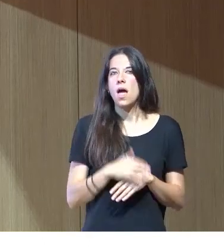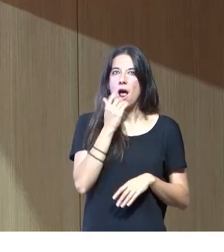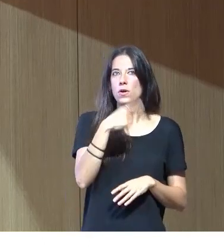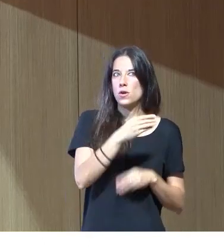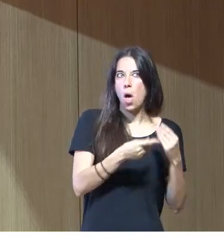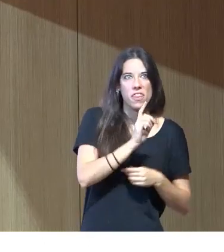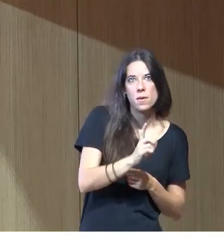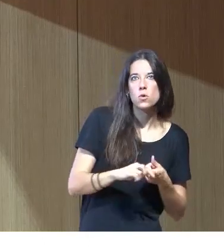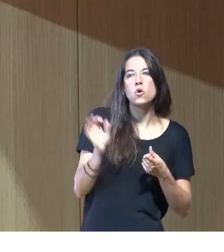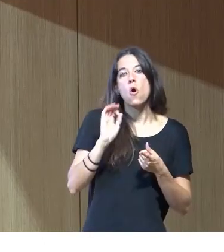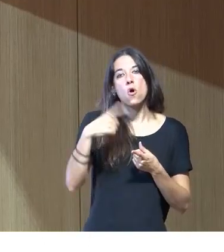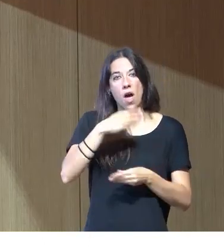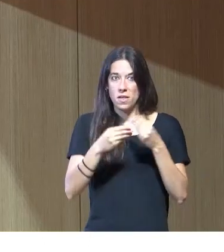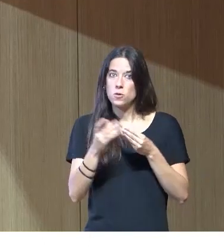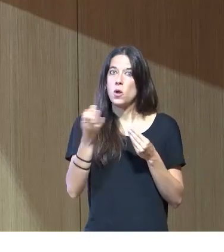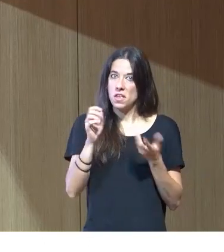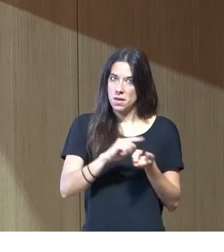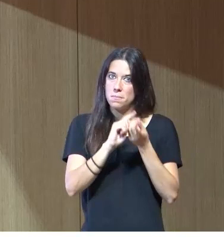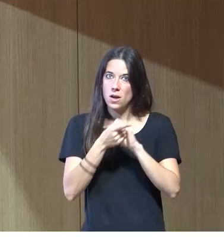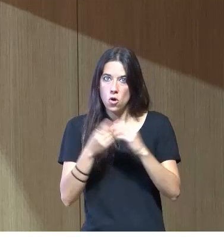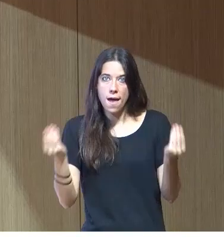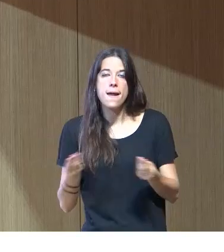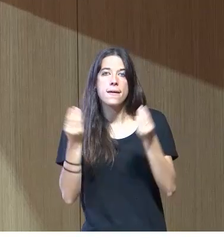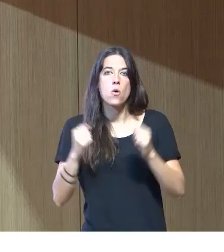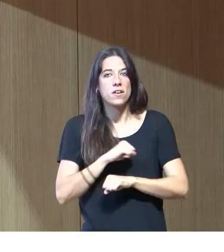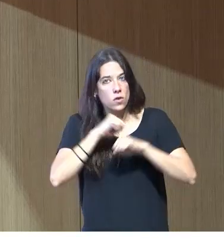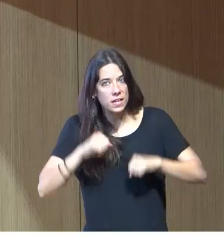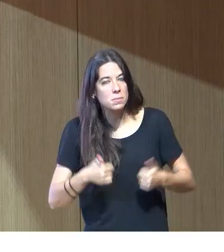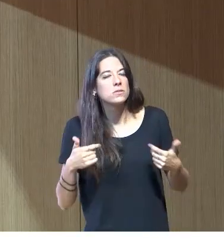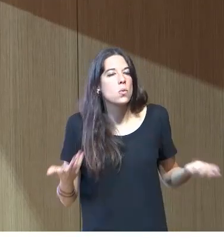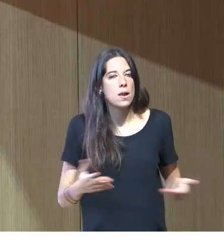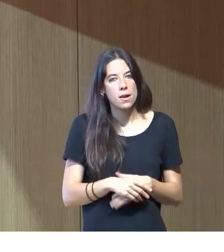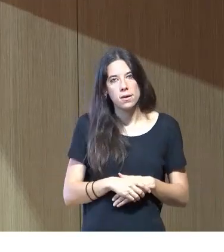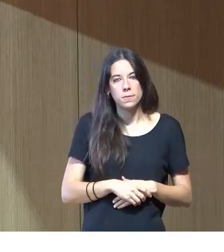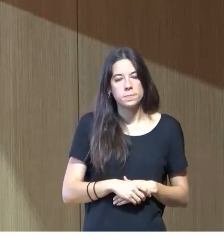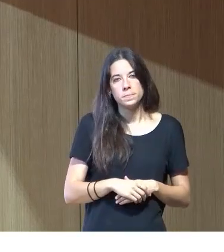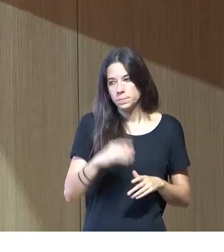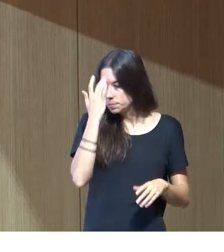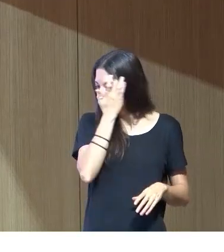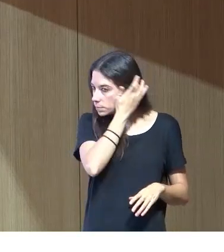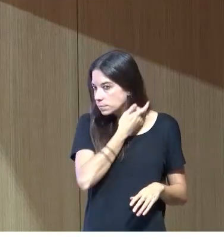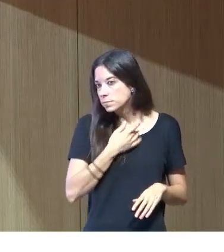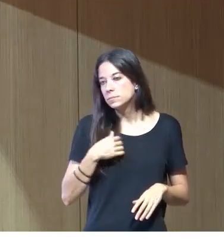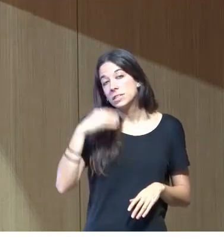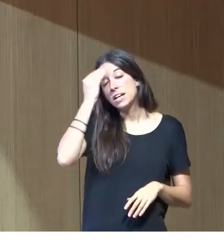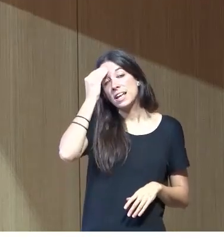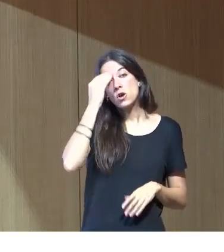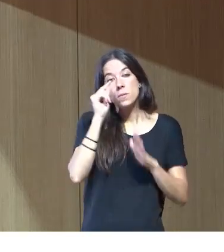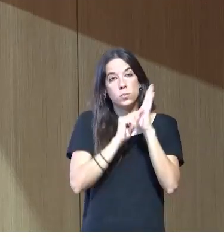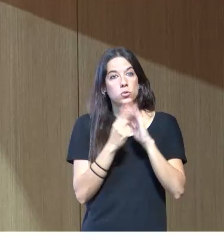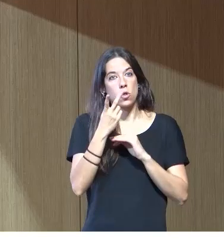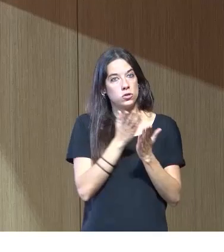o que estamos haciendo Y que tiene que reforzarse no Qué pedimos nosotros desde inserta yo creo que hay dos puntos clave